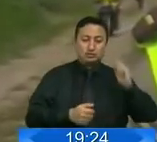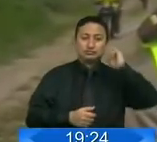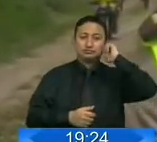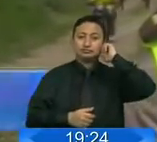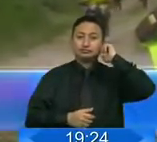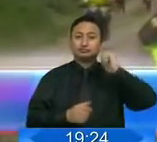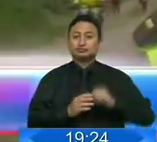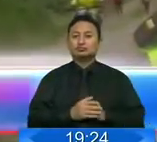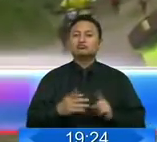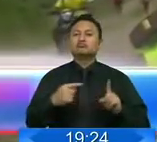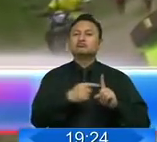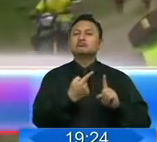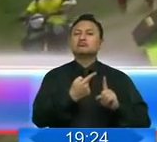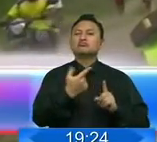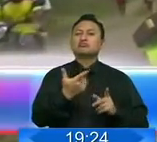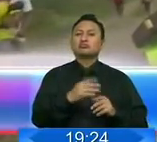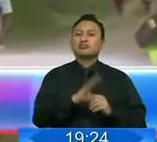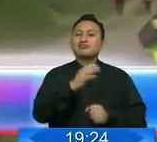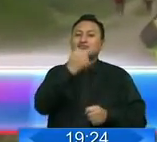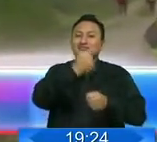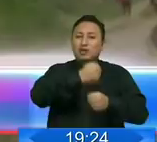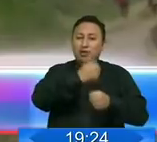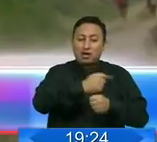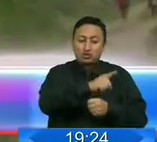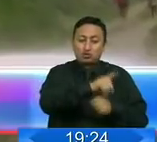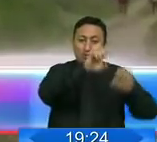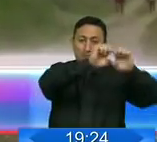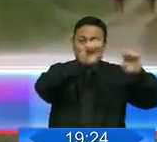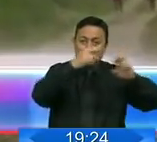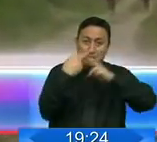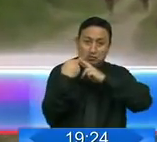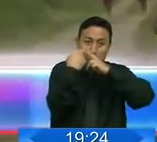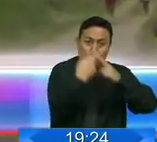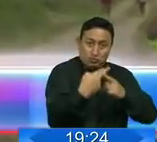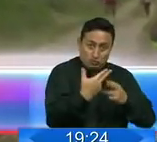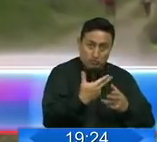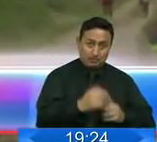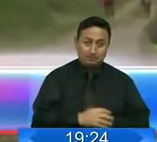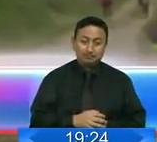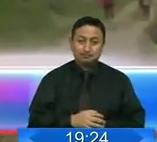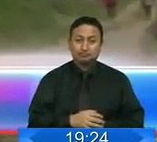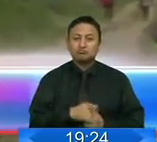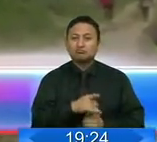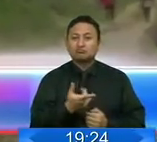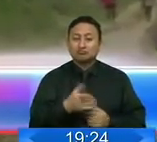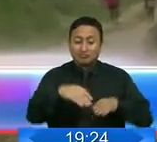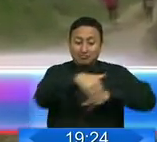trabajos competentes a la empresa Hidalgo y Hidalgo, mantenimiento vial.